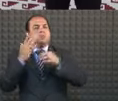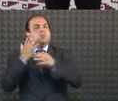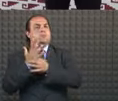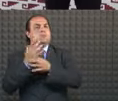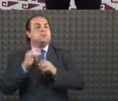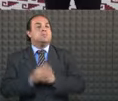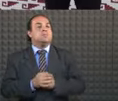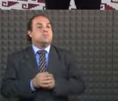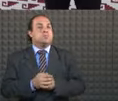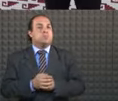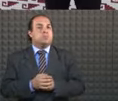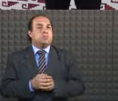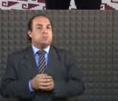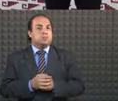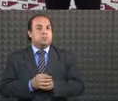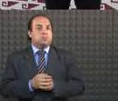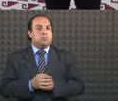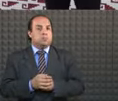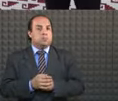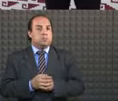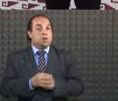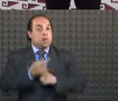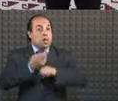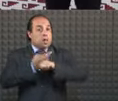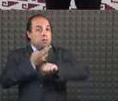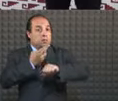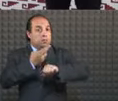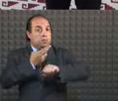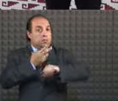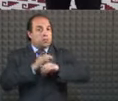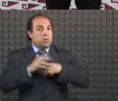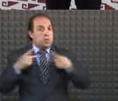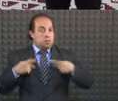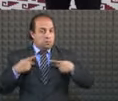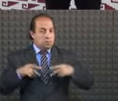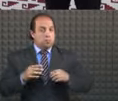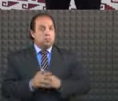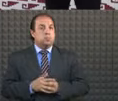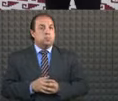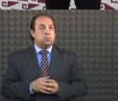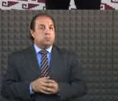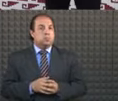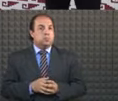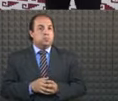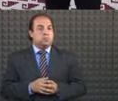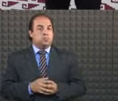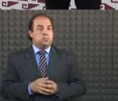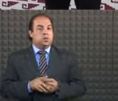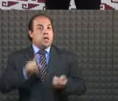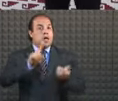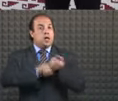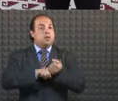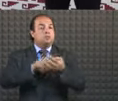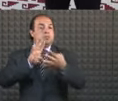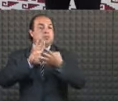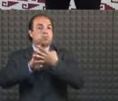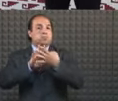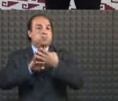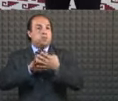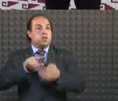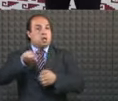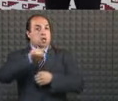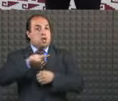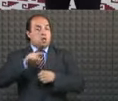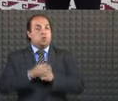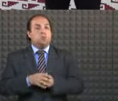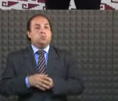la abordaron es que la mayoría de las personas que estaban presas pues eran